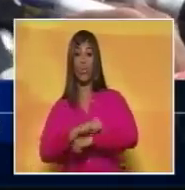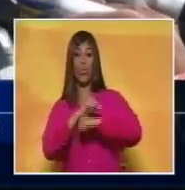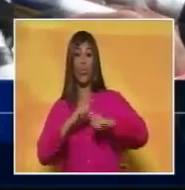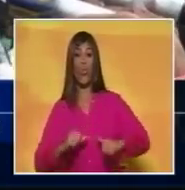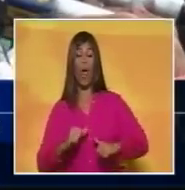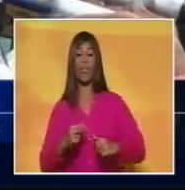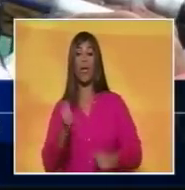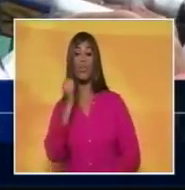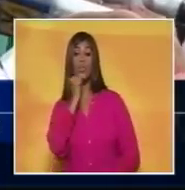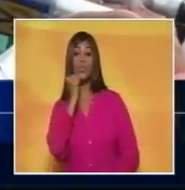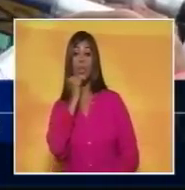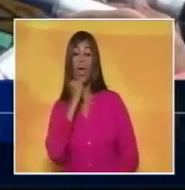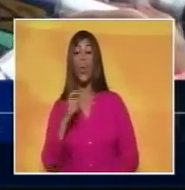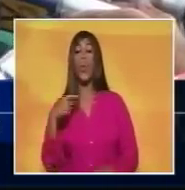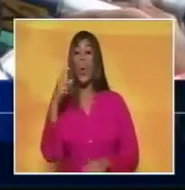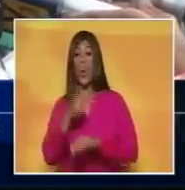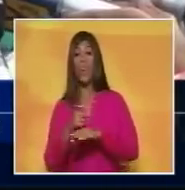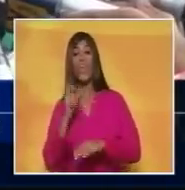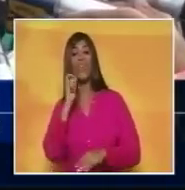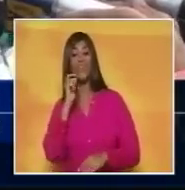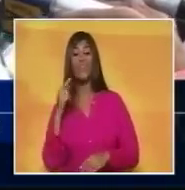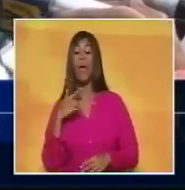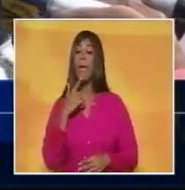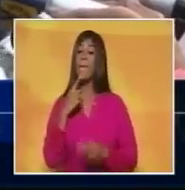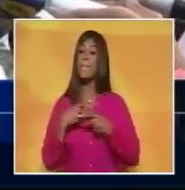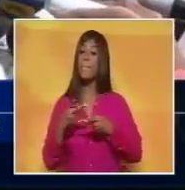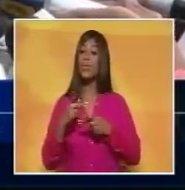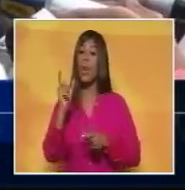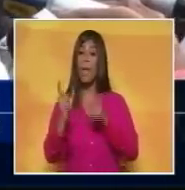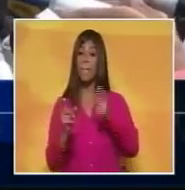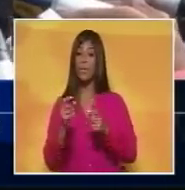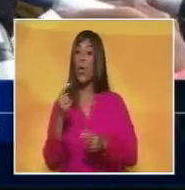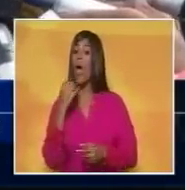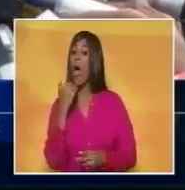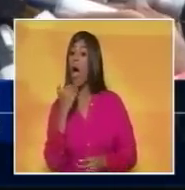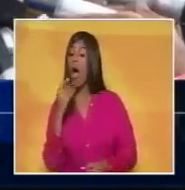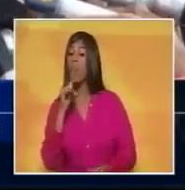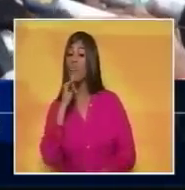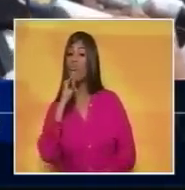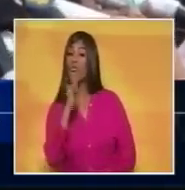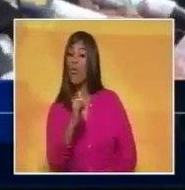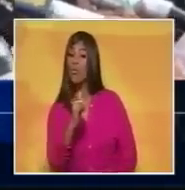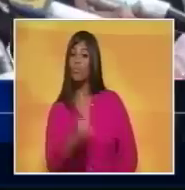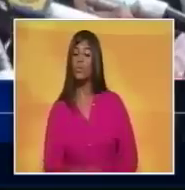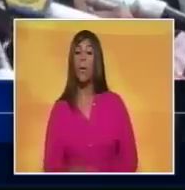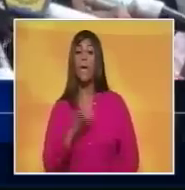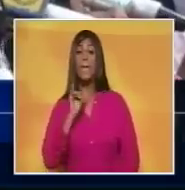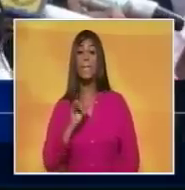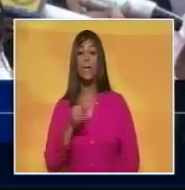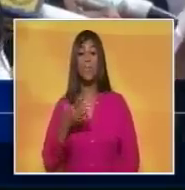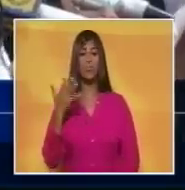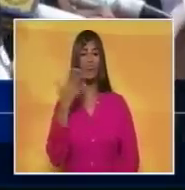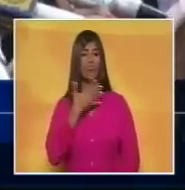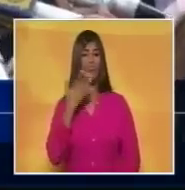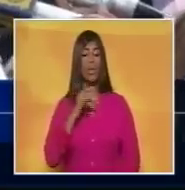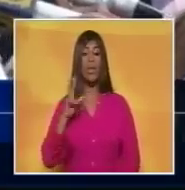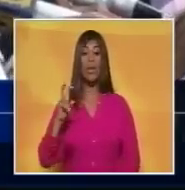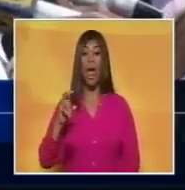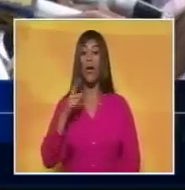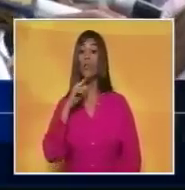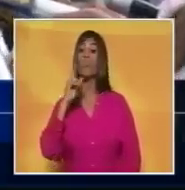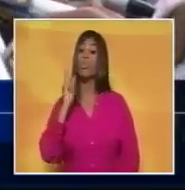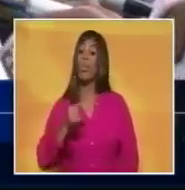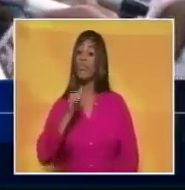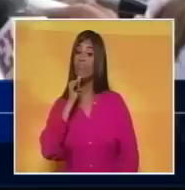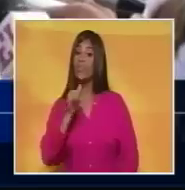Armadas, Meléndez invitó a la colectividad a dar a conocer estos delitos. Donde haya una irregularidad, que hagan las denuncias